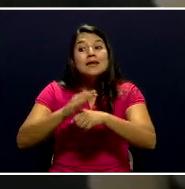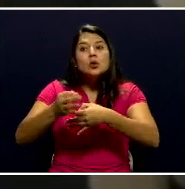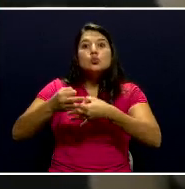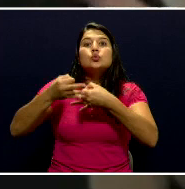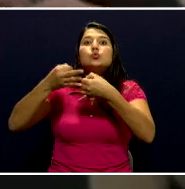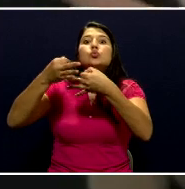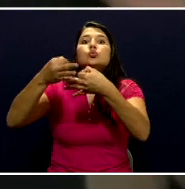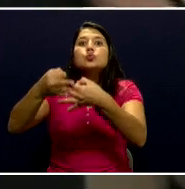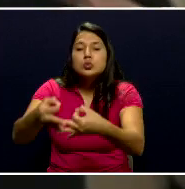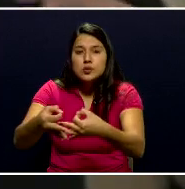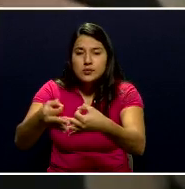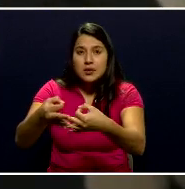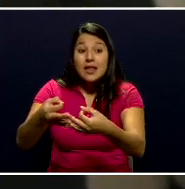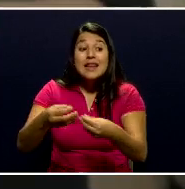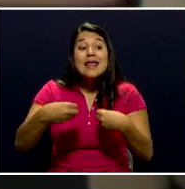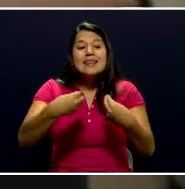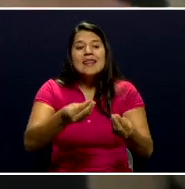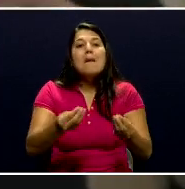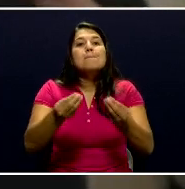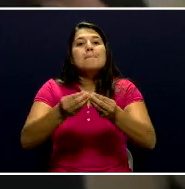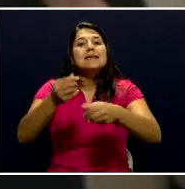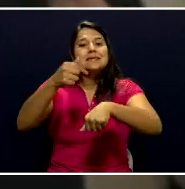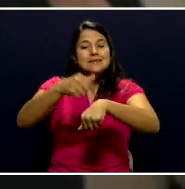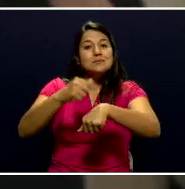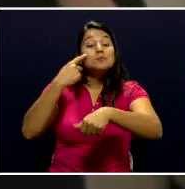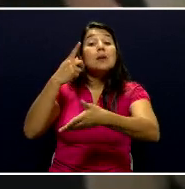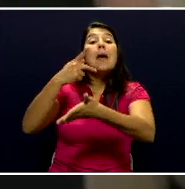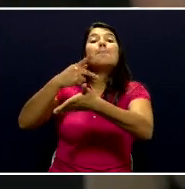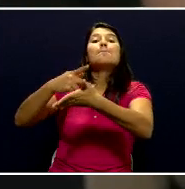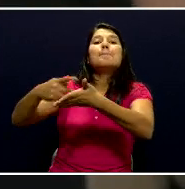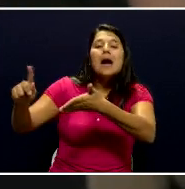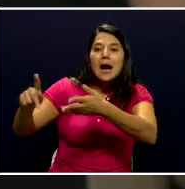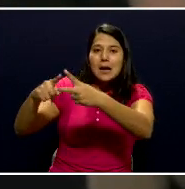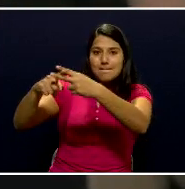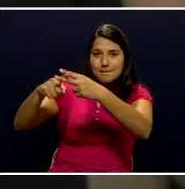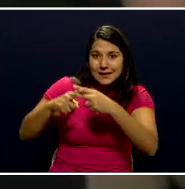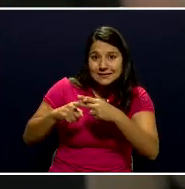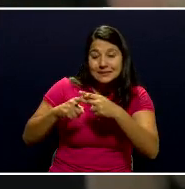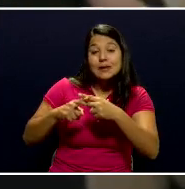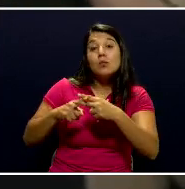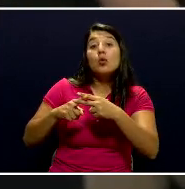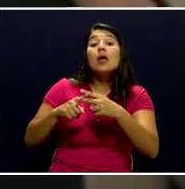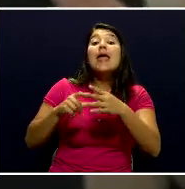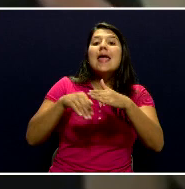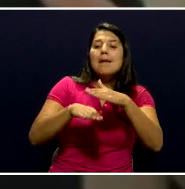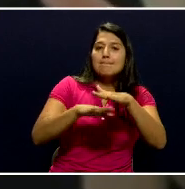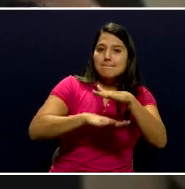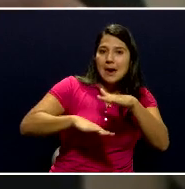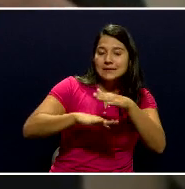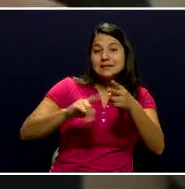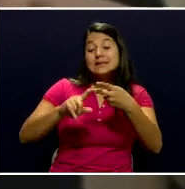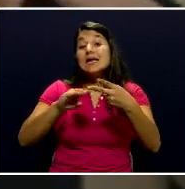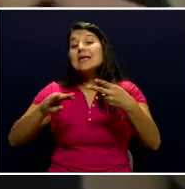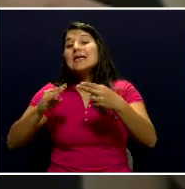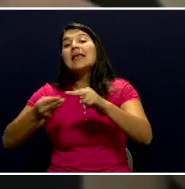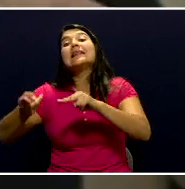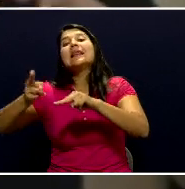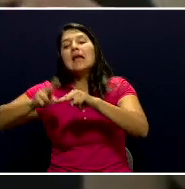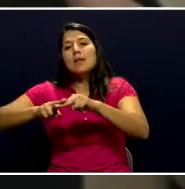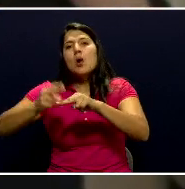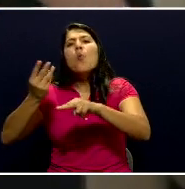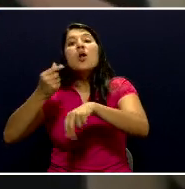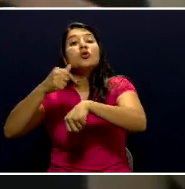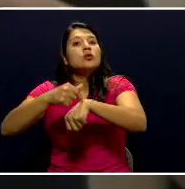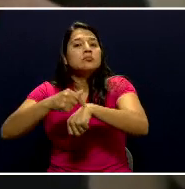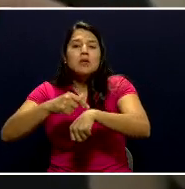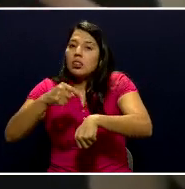el plazo de pago del principal y los intereses por el tiempo que sea necesario. Esto para